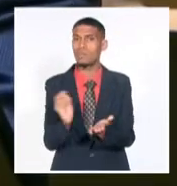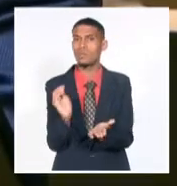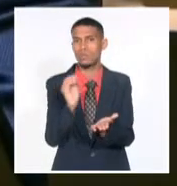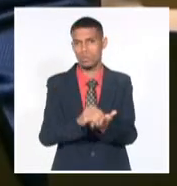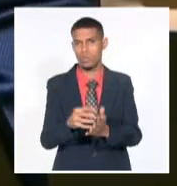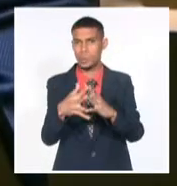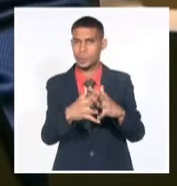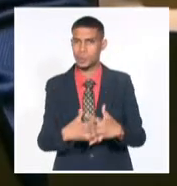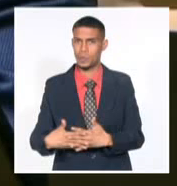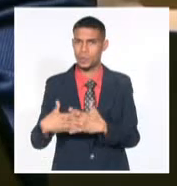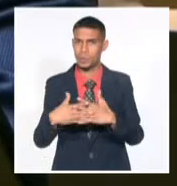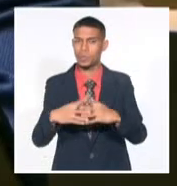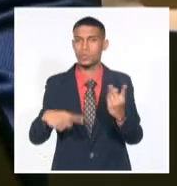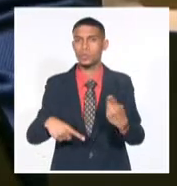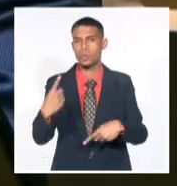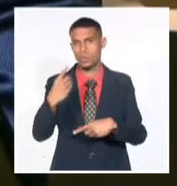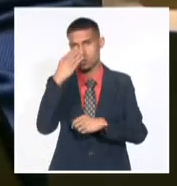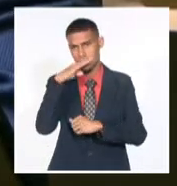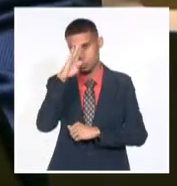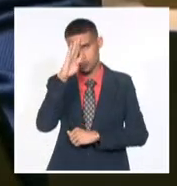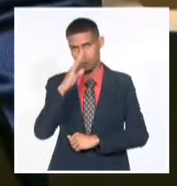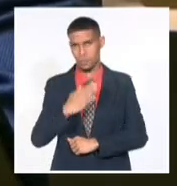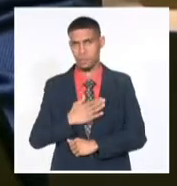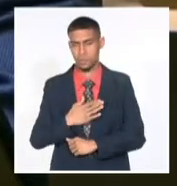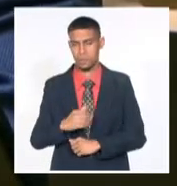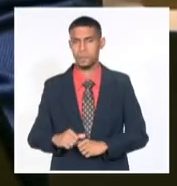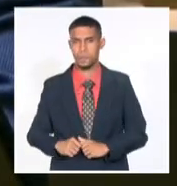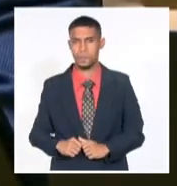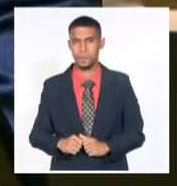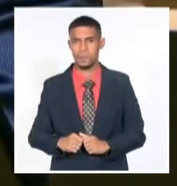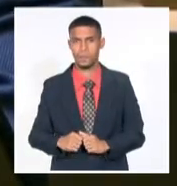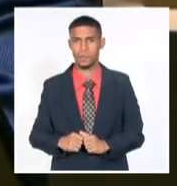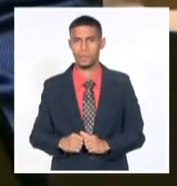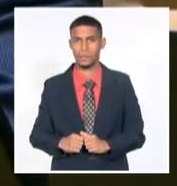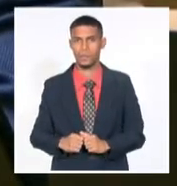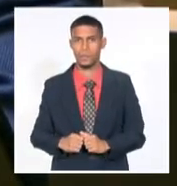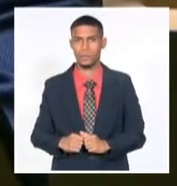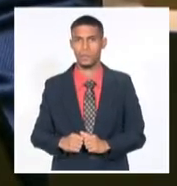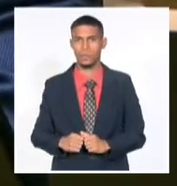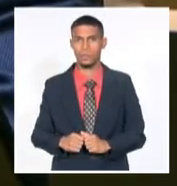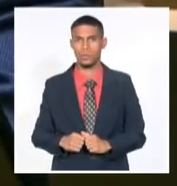por los Estados Unidos de América contra Cuba.